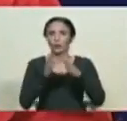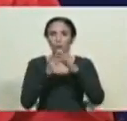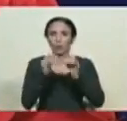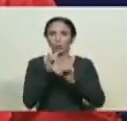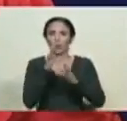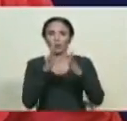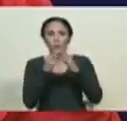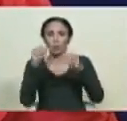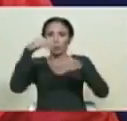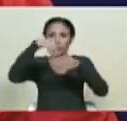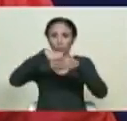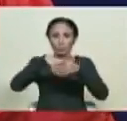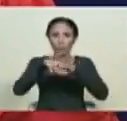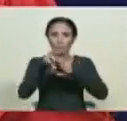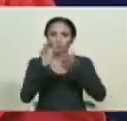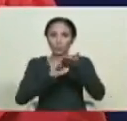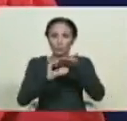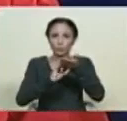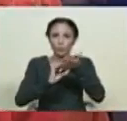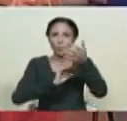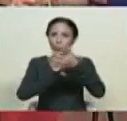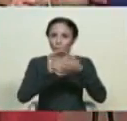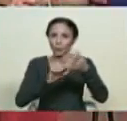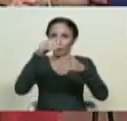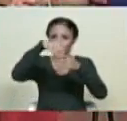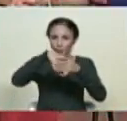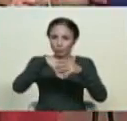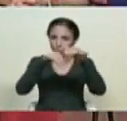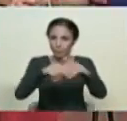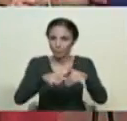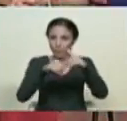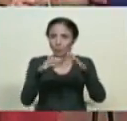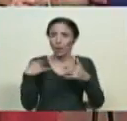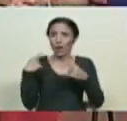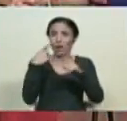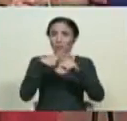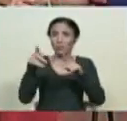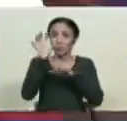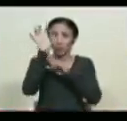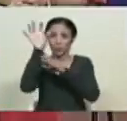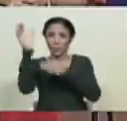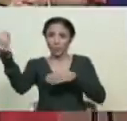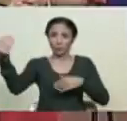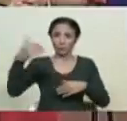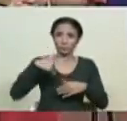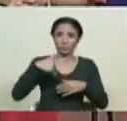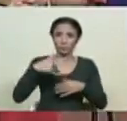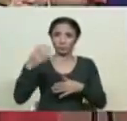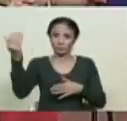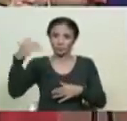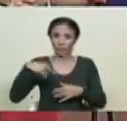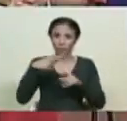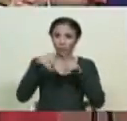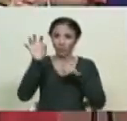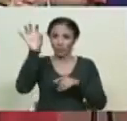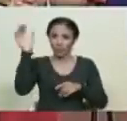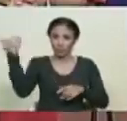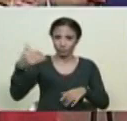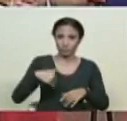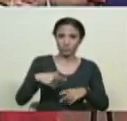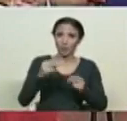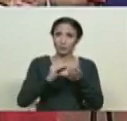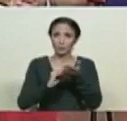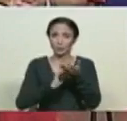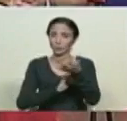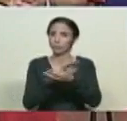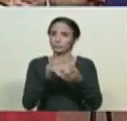internos venezolanos los arreglamos nosotros mismos, sin ningún tipo de intromisión o injerencia de otros países. Hemos